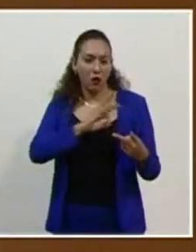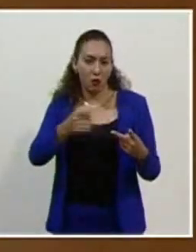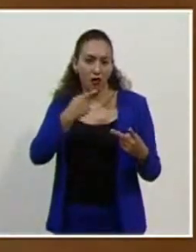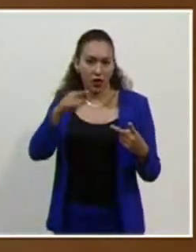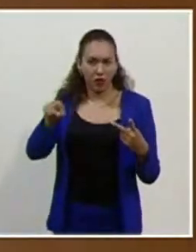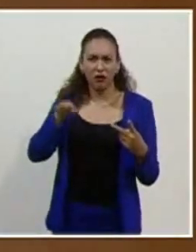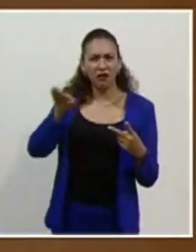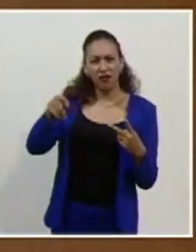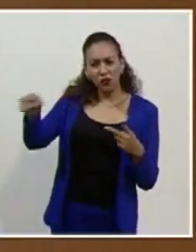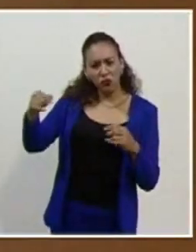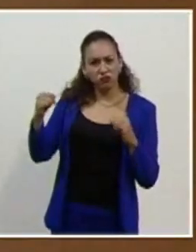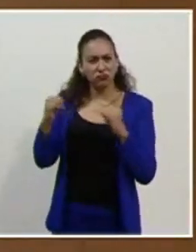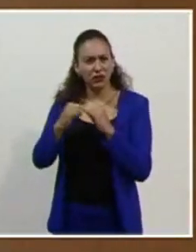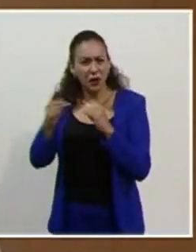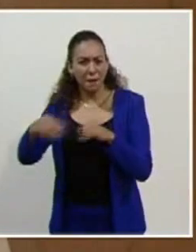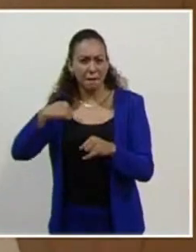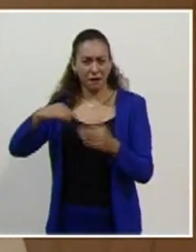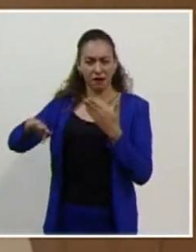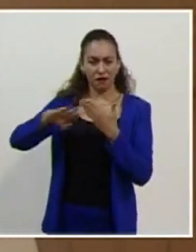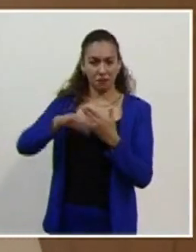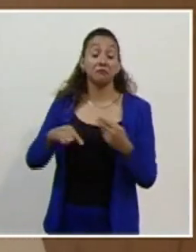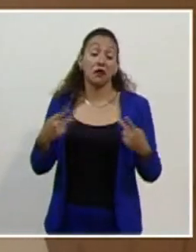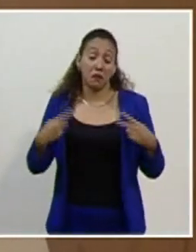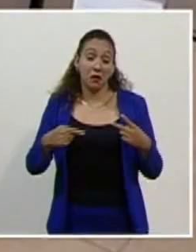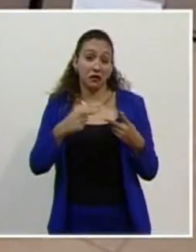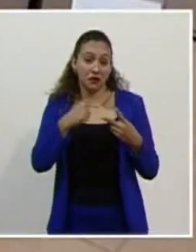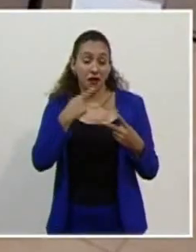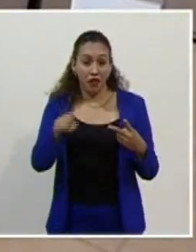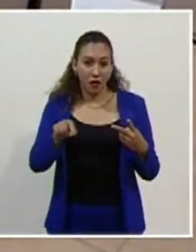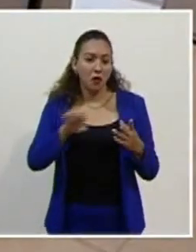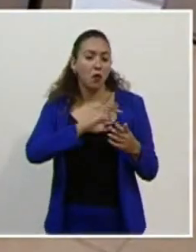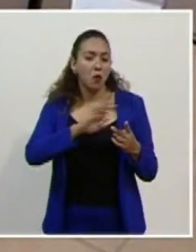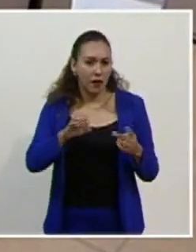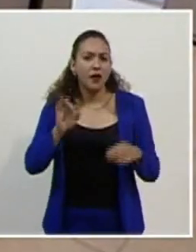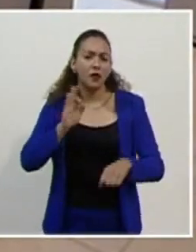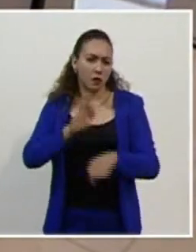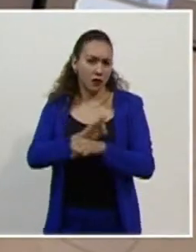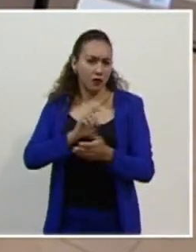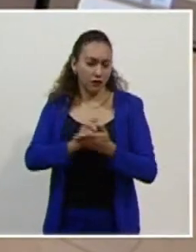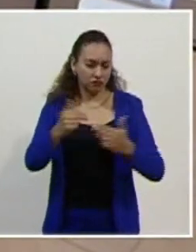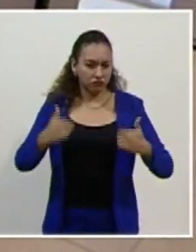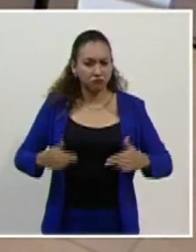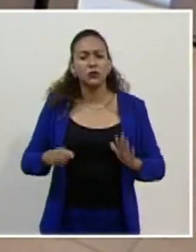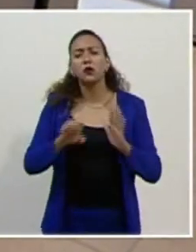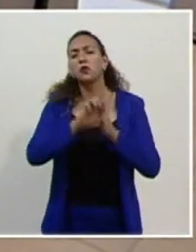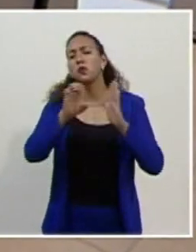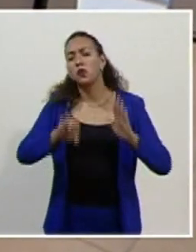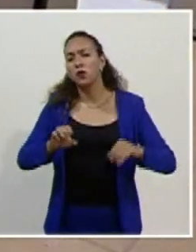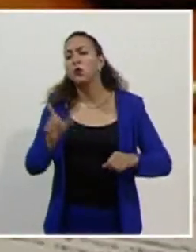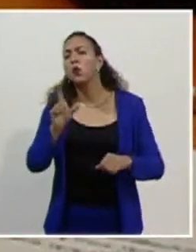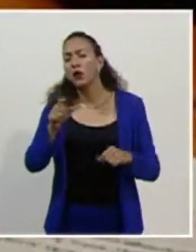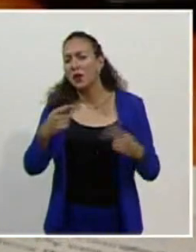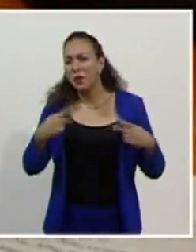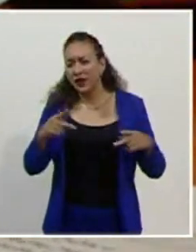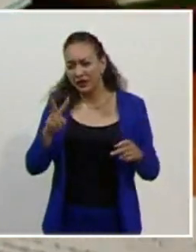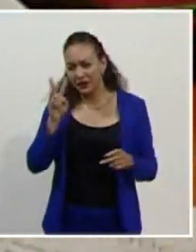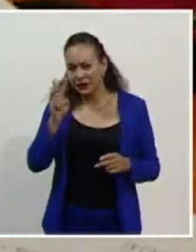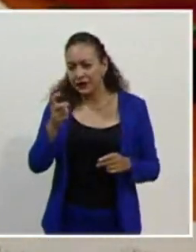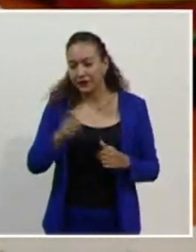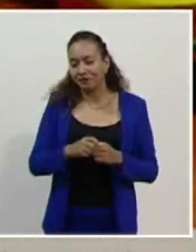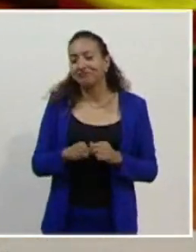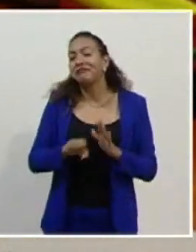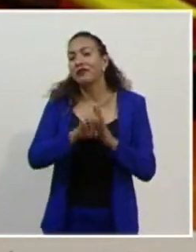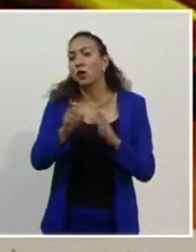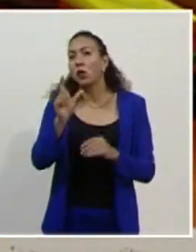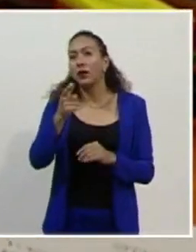generó o puede generarle una afectación indirecta, como por ejemplo al autorizar la tala de árboles en su comunidad o